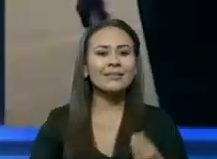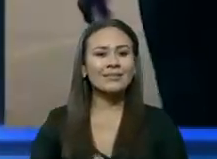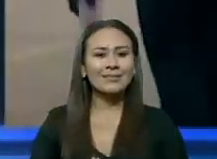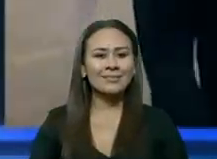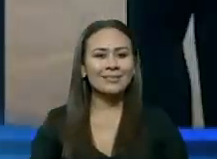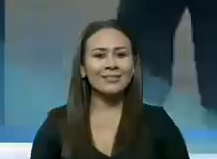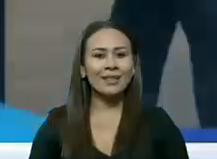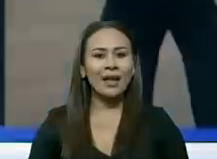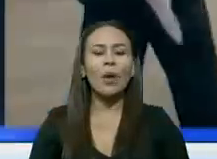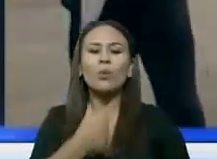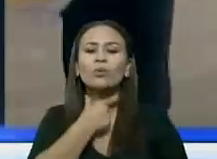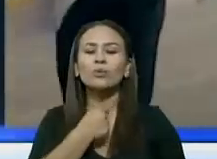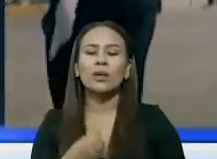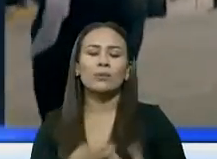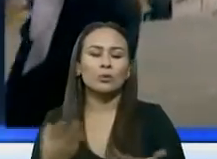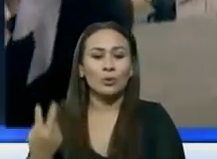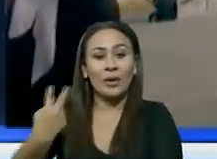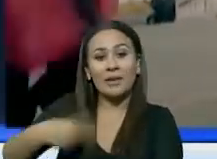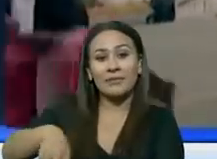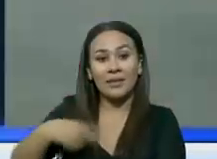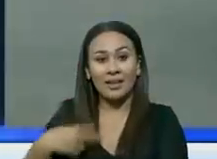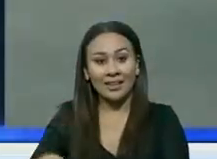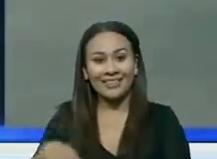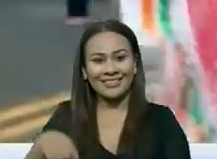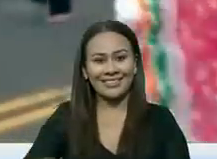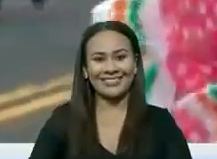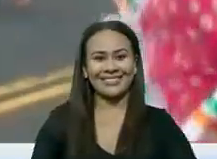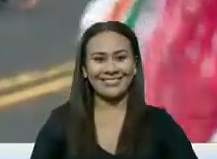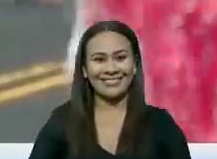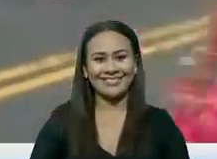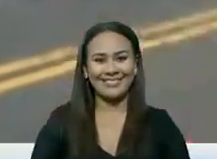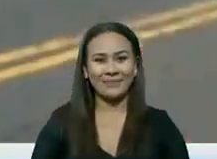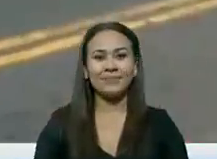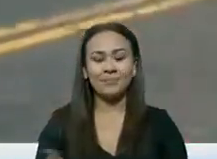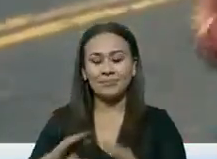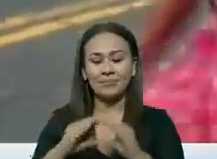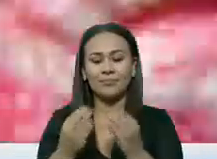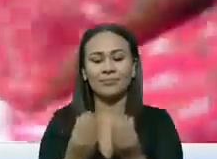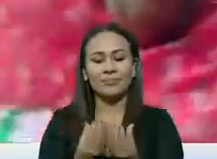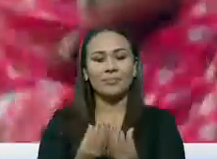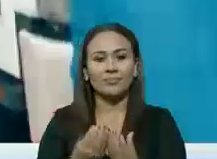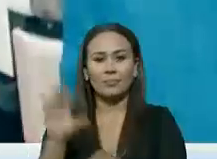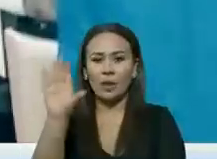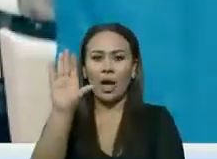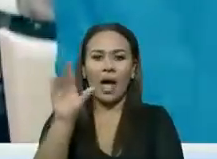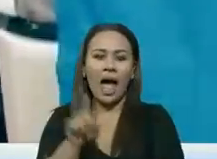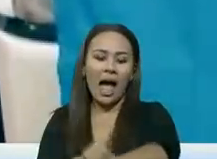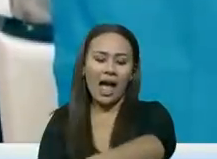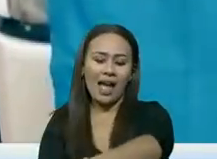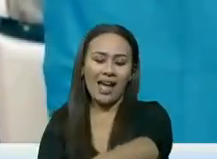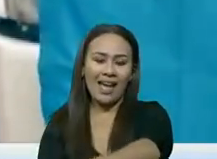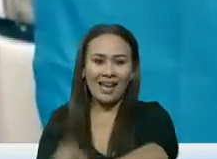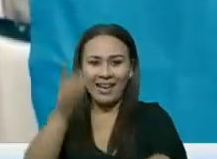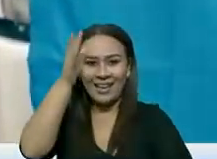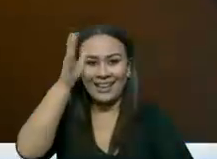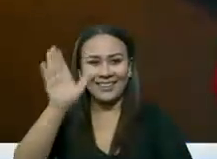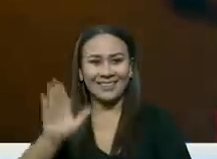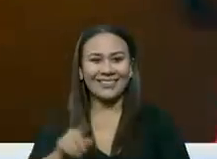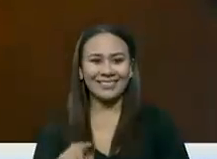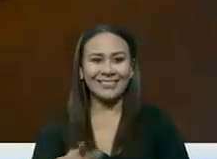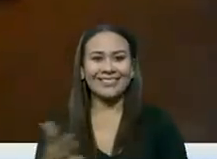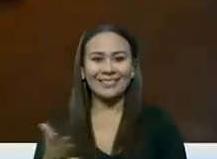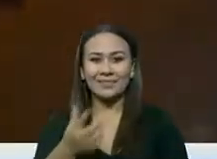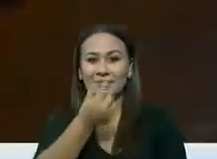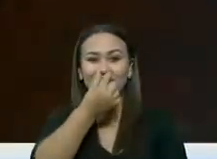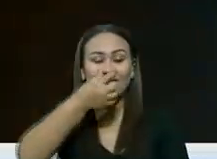lo más nos gusta, bailar en este folclore. Ellos conforman el Grupo Afrocultural de la Policía Nacional en Santo Domingo, que